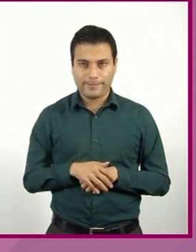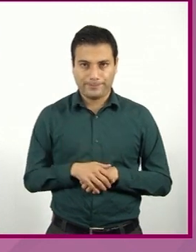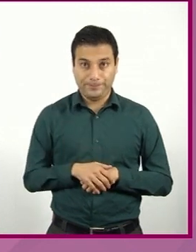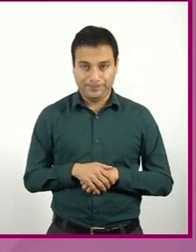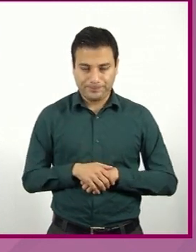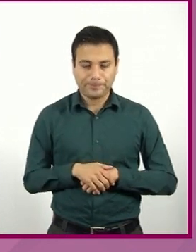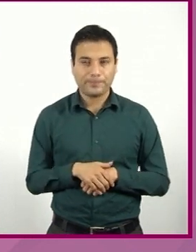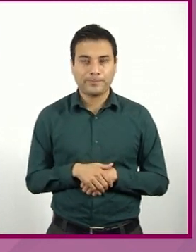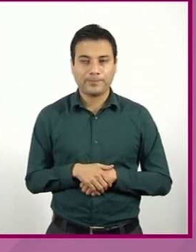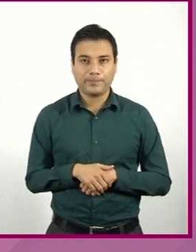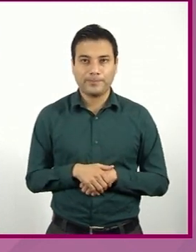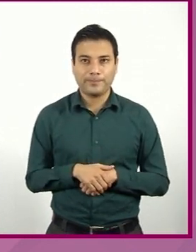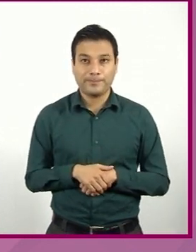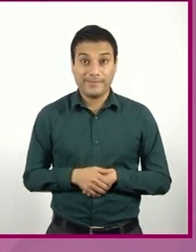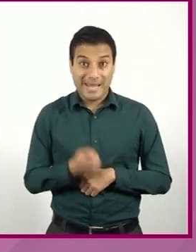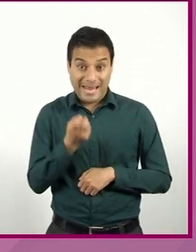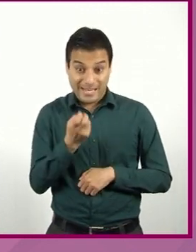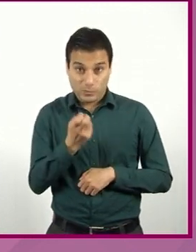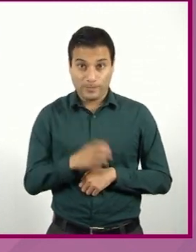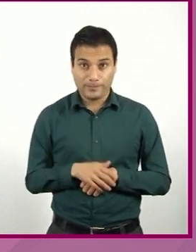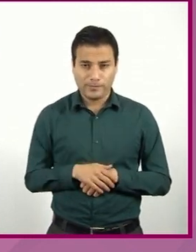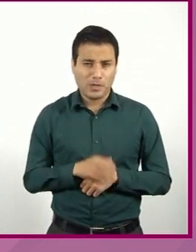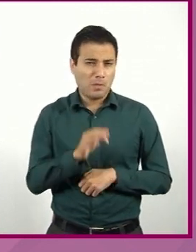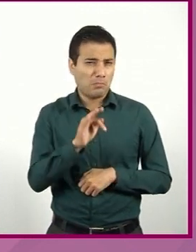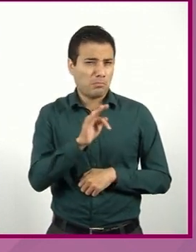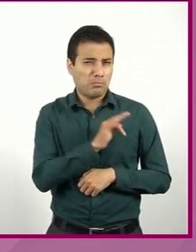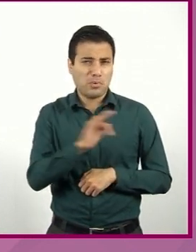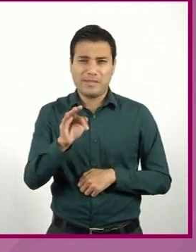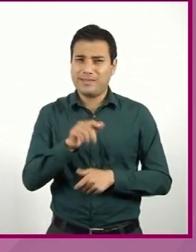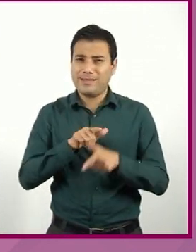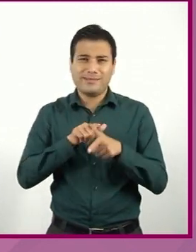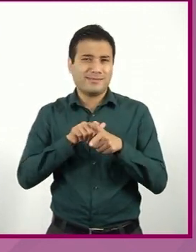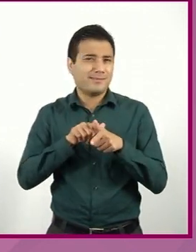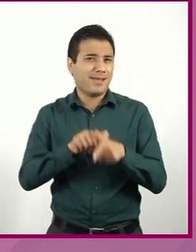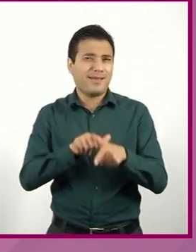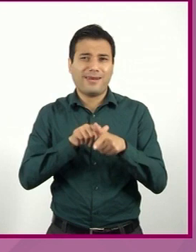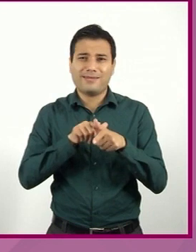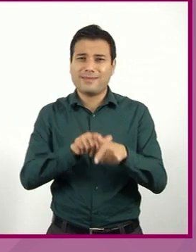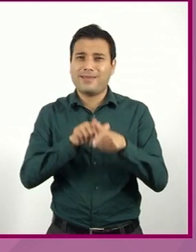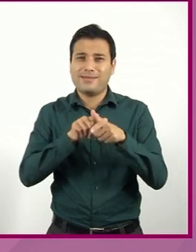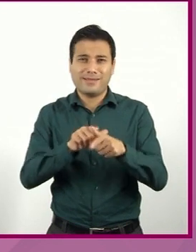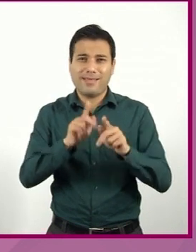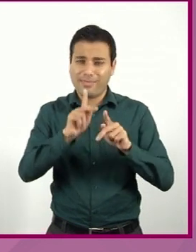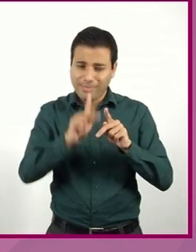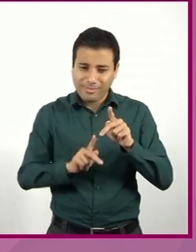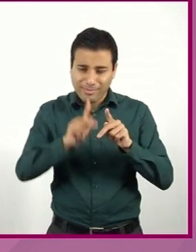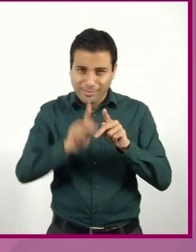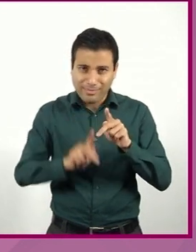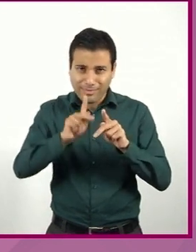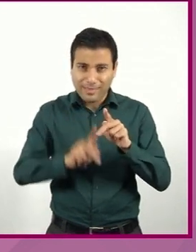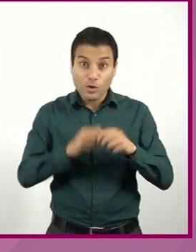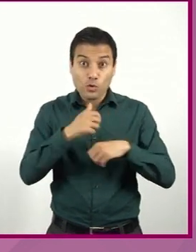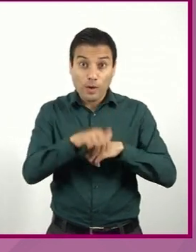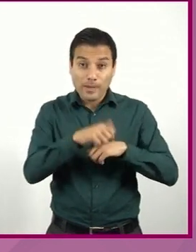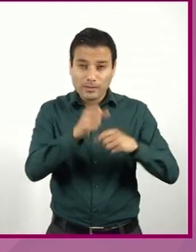milésimos. Este procedimiento puede repetirse infinidad de veces.